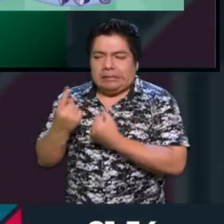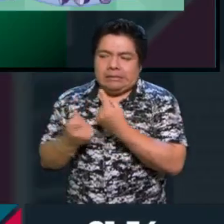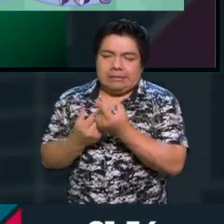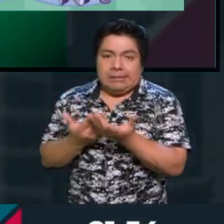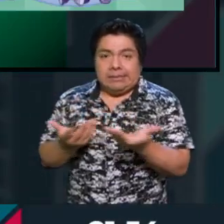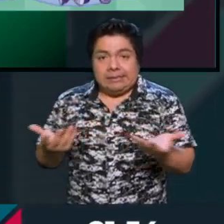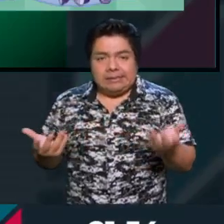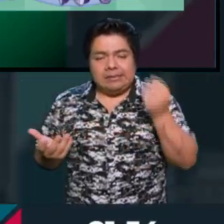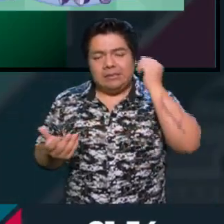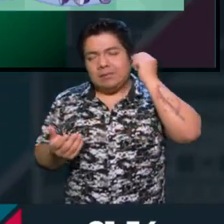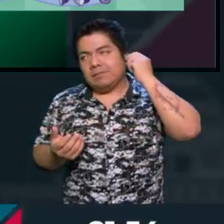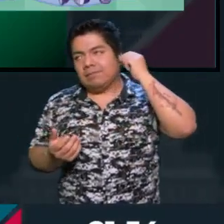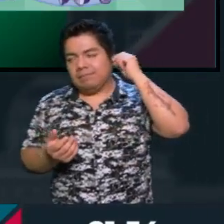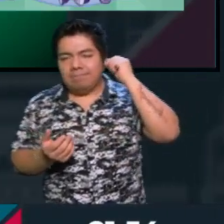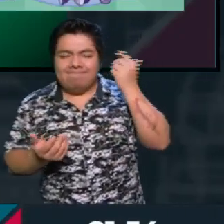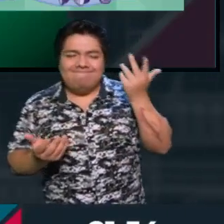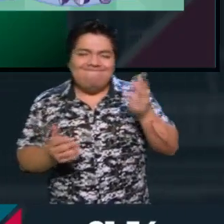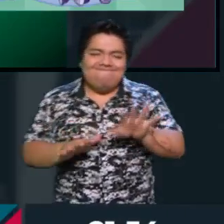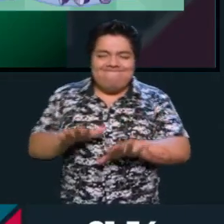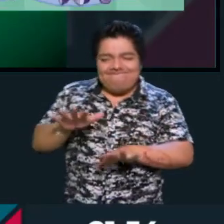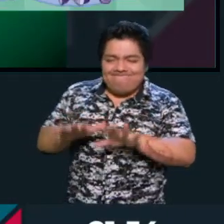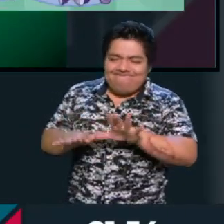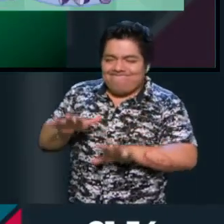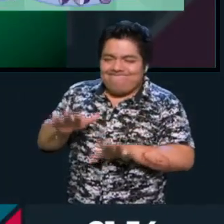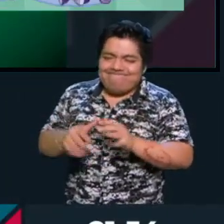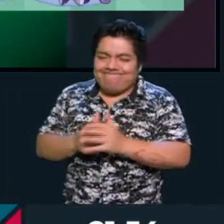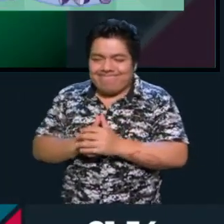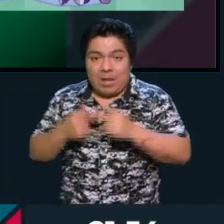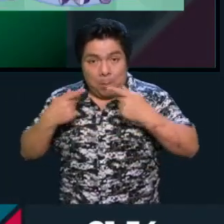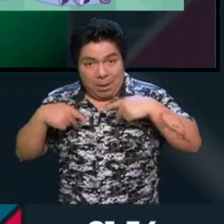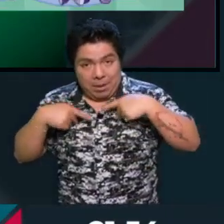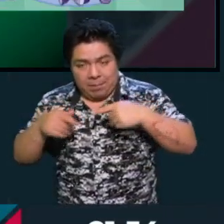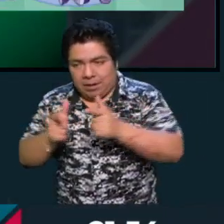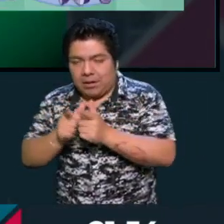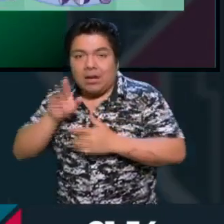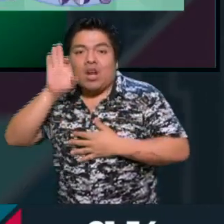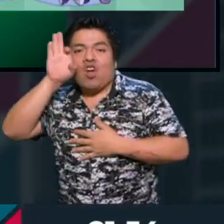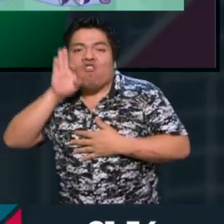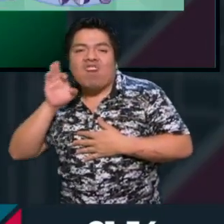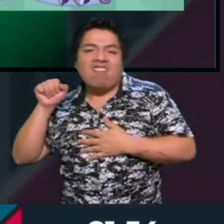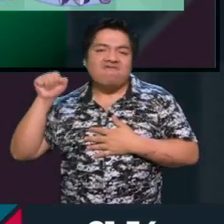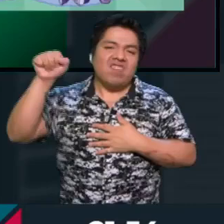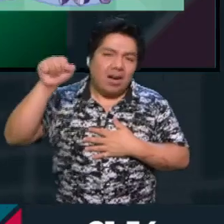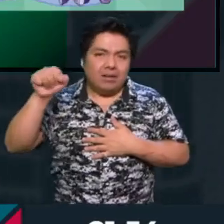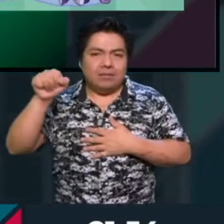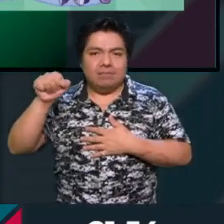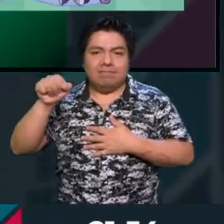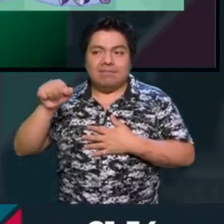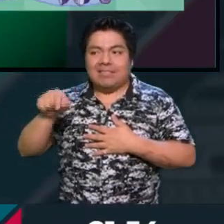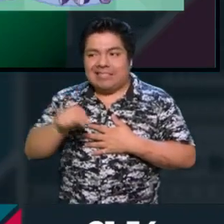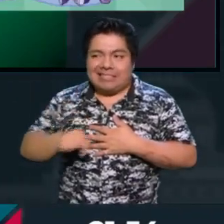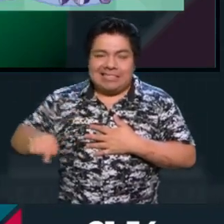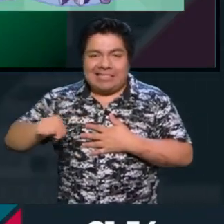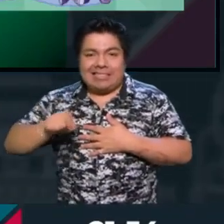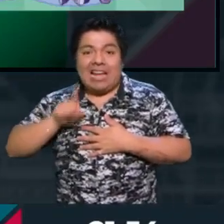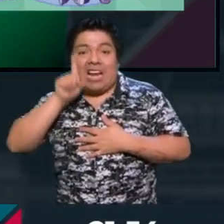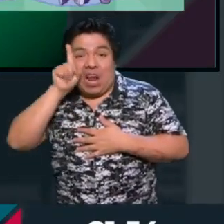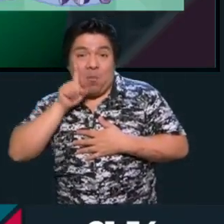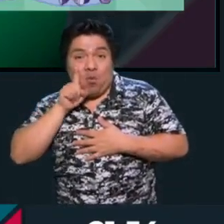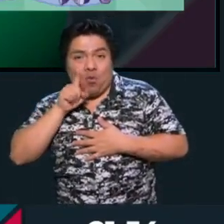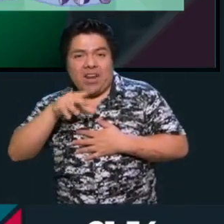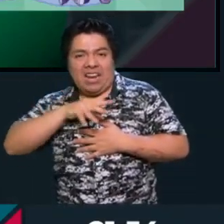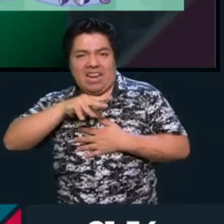ocasiones, y algunas integrantes del movimiento feminista han segregado a las mujeres